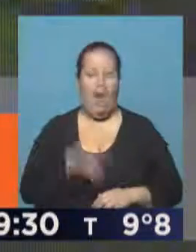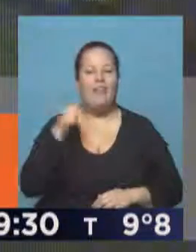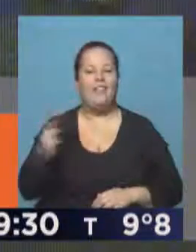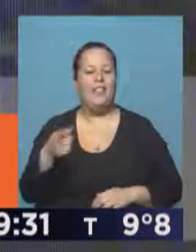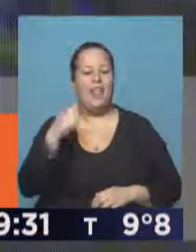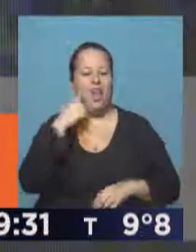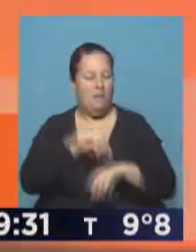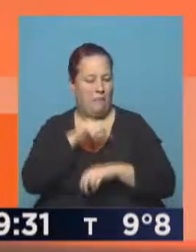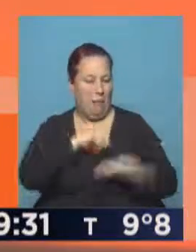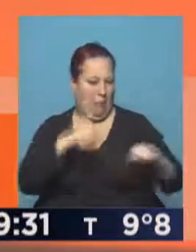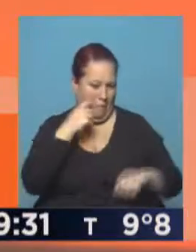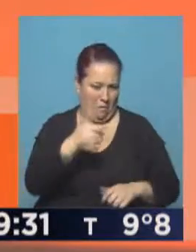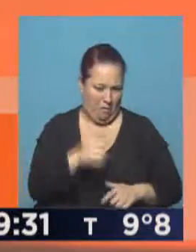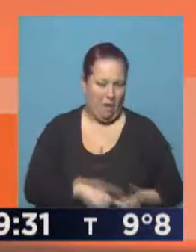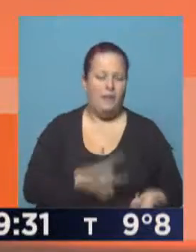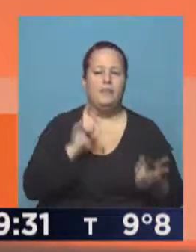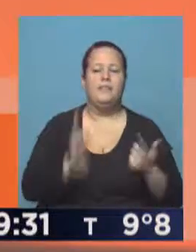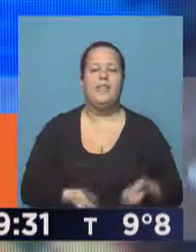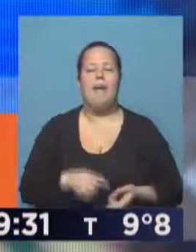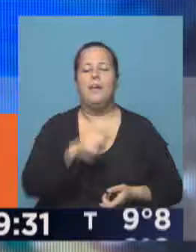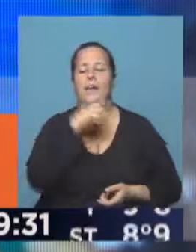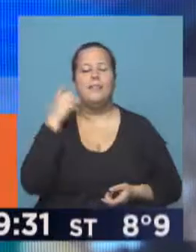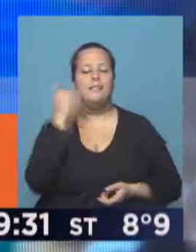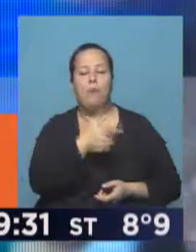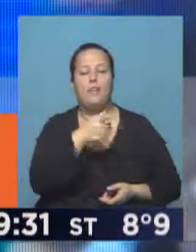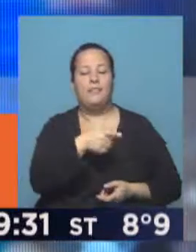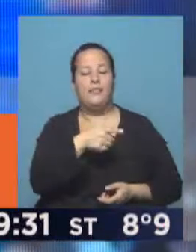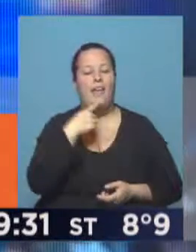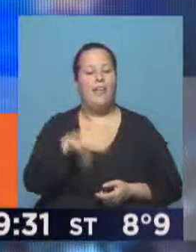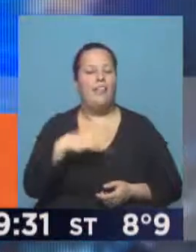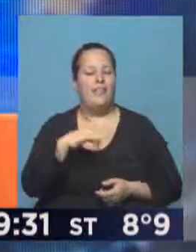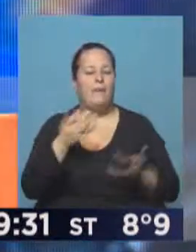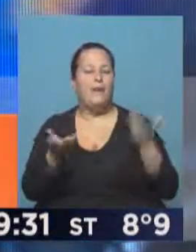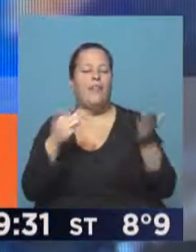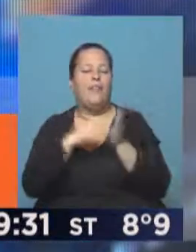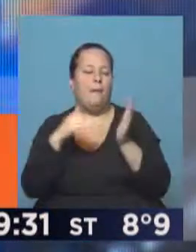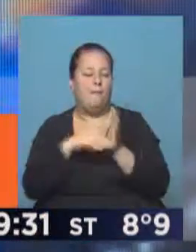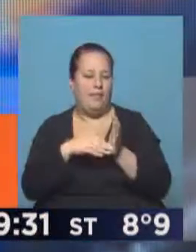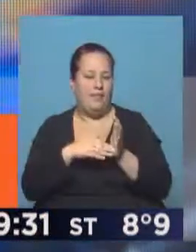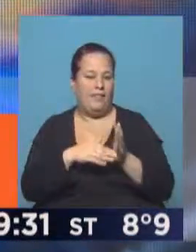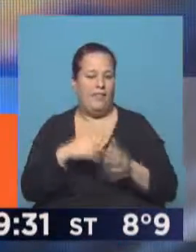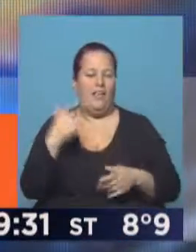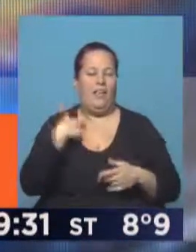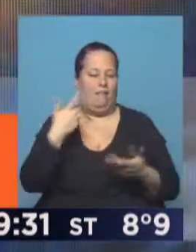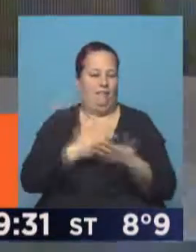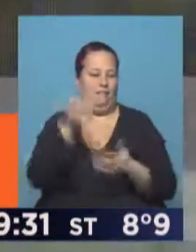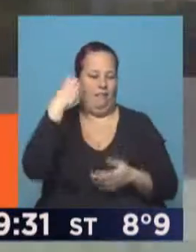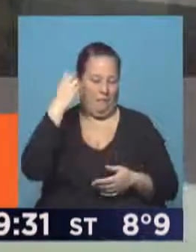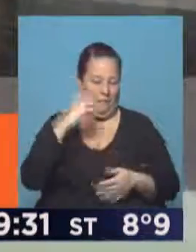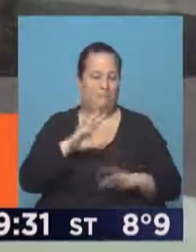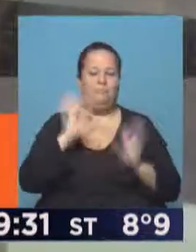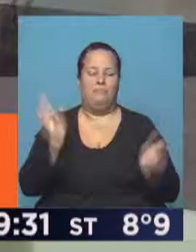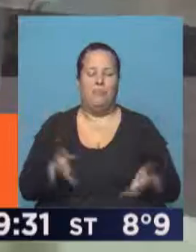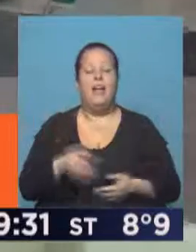parte del médico, y que la respuesta del agredido tiene que ser proporcional a la agresión sufrida. Sí.